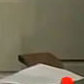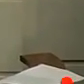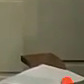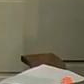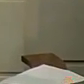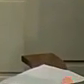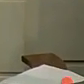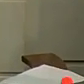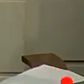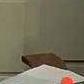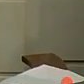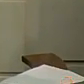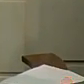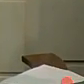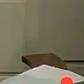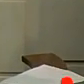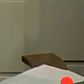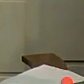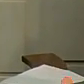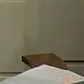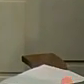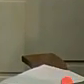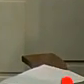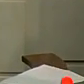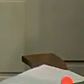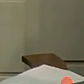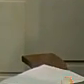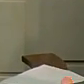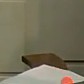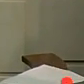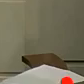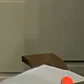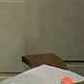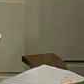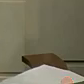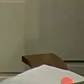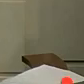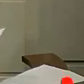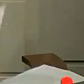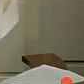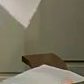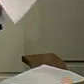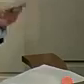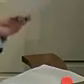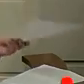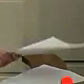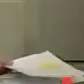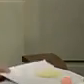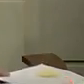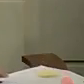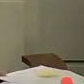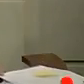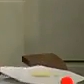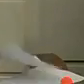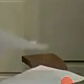asesorarlos, construir la estrategia de estabilidad jurídica. ¿Qué es eso de estabilidad